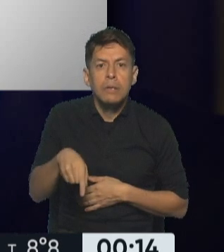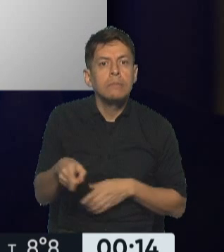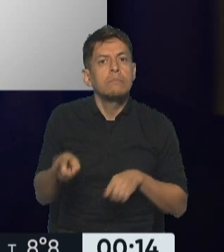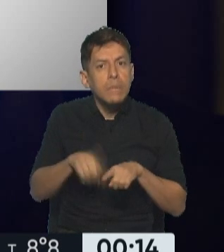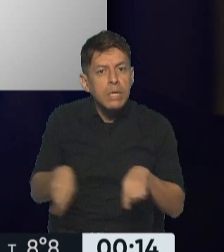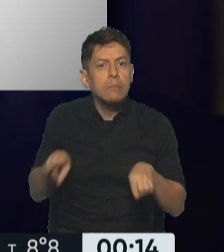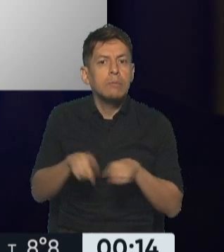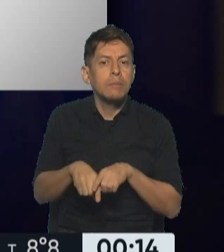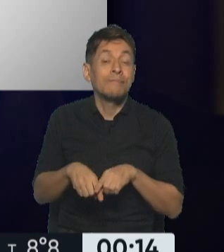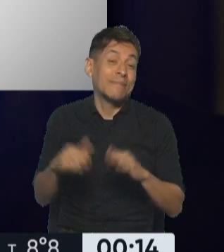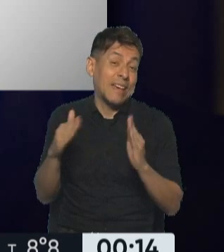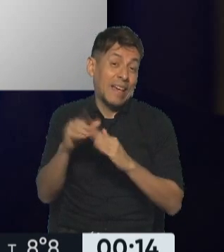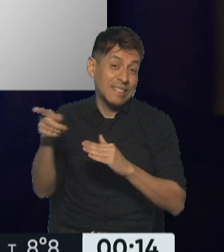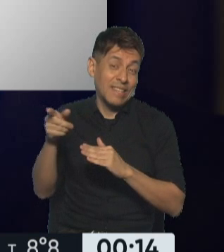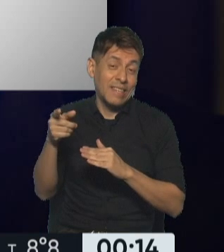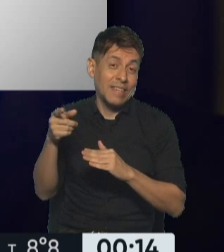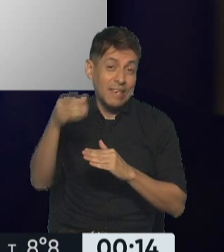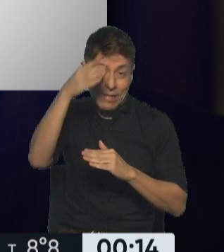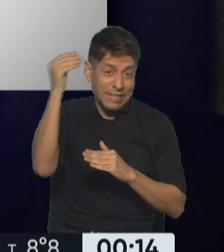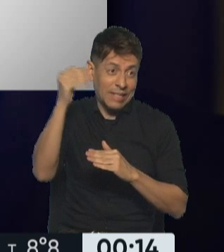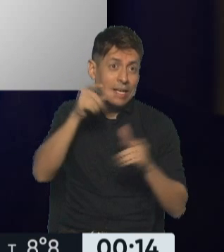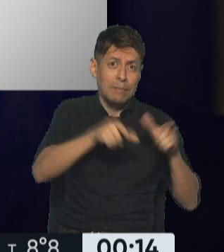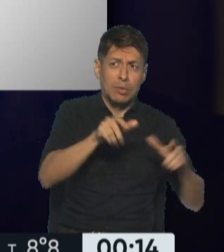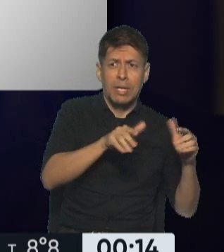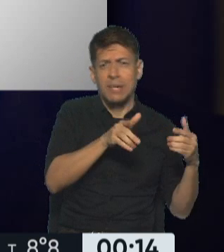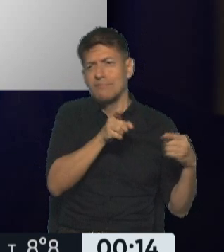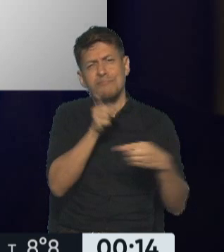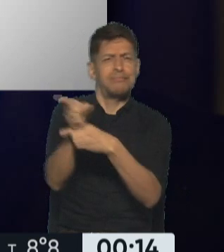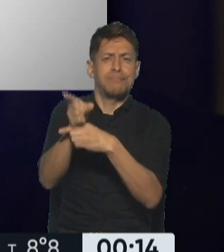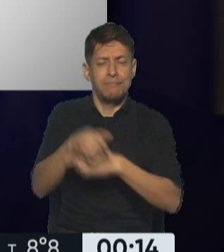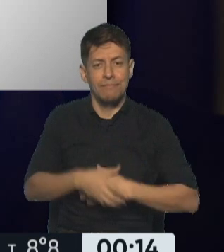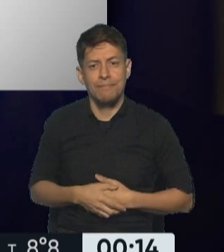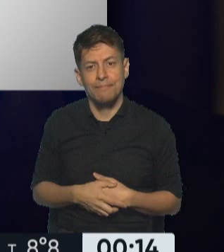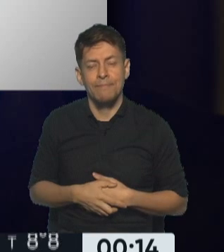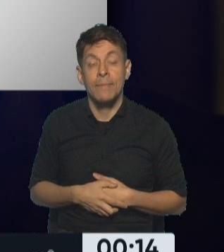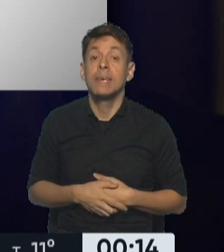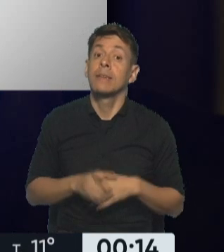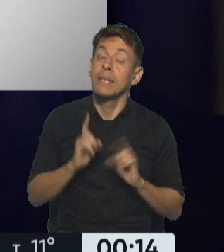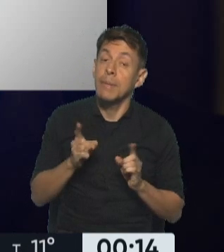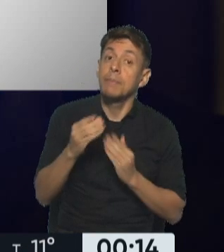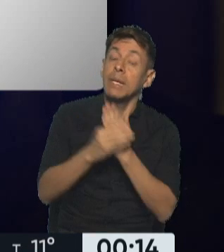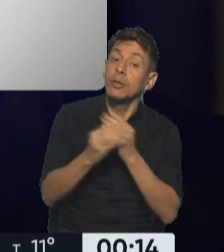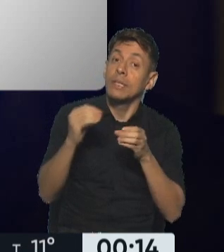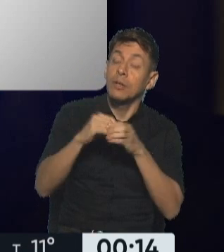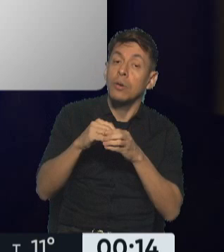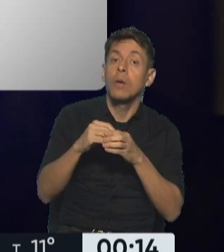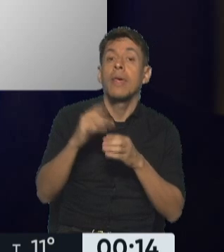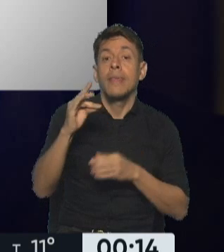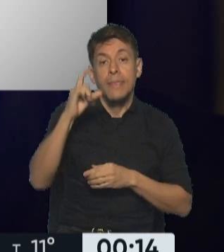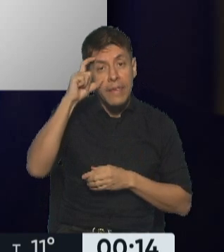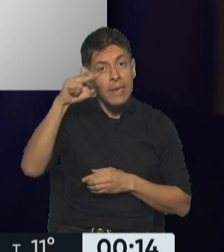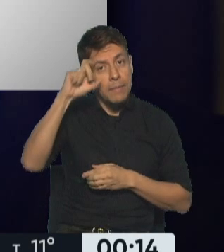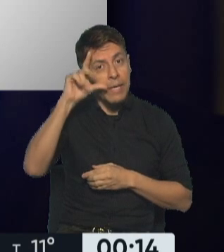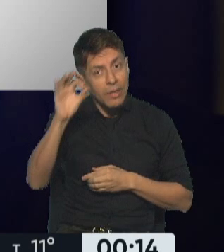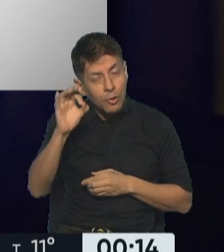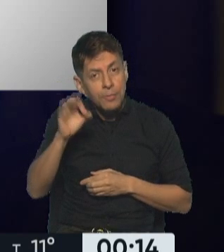puerta de la vicepresidenta Cristina Fernández de Kirchner. Y perdón que me detengo acá, hay que también tener en cuenta lo que decía el ministro del Interior, Guado de Pedro, que varios medios de comunicación